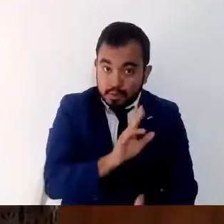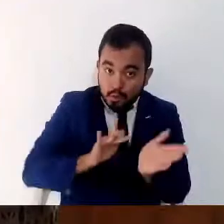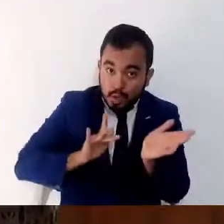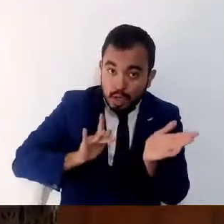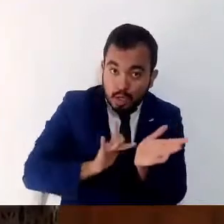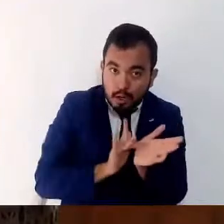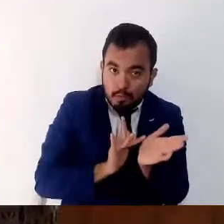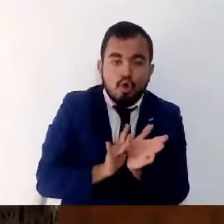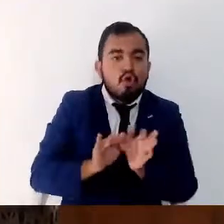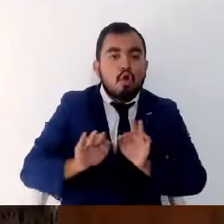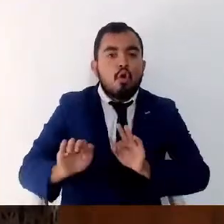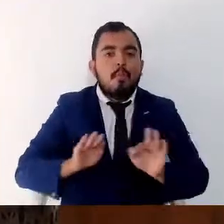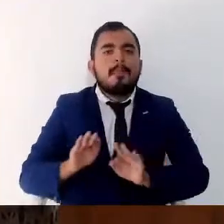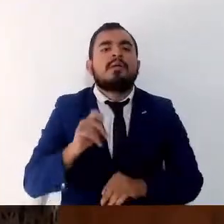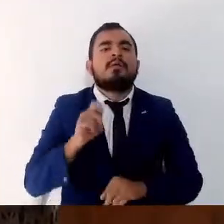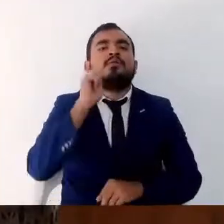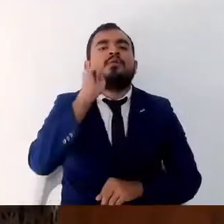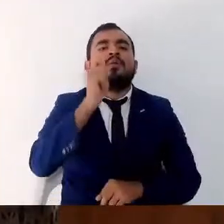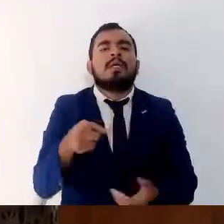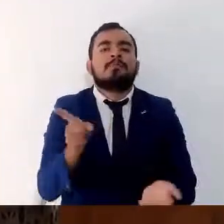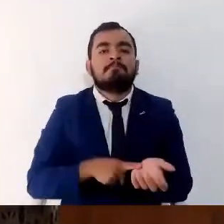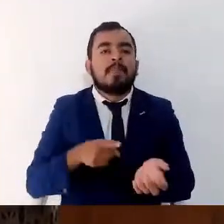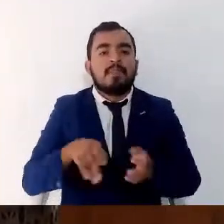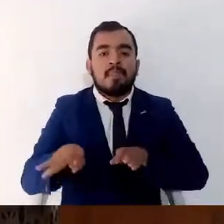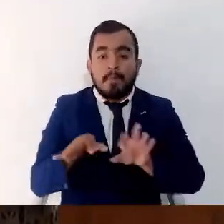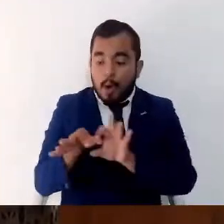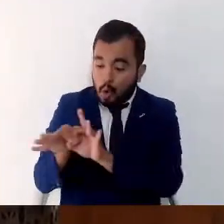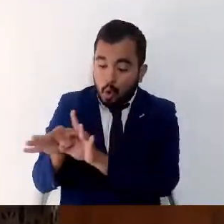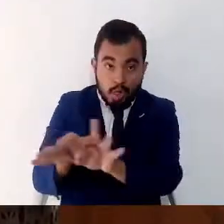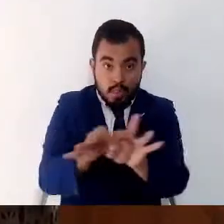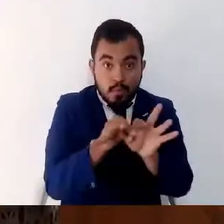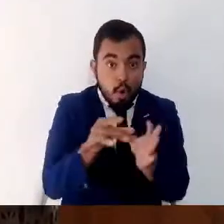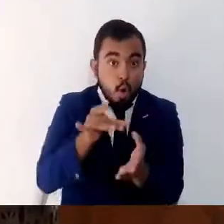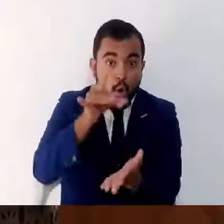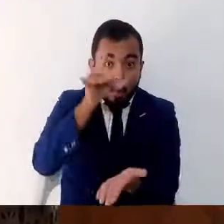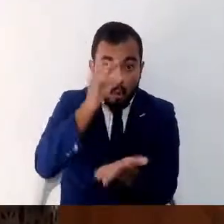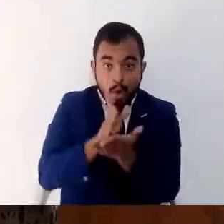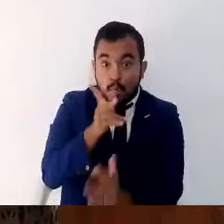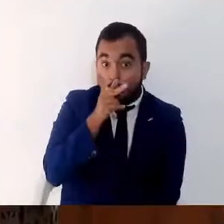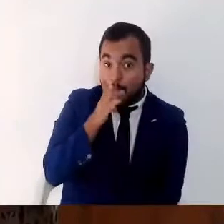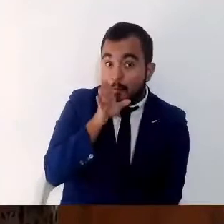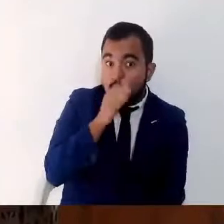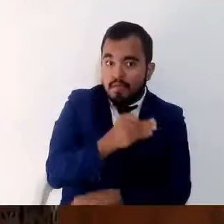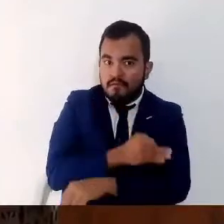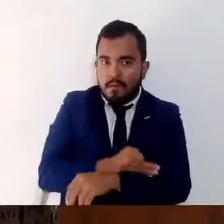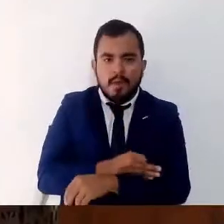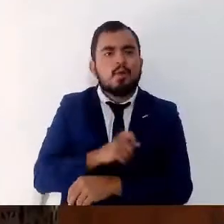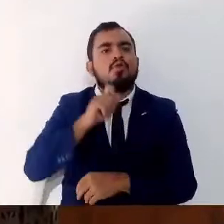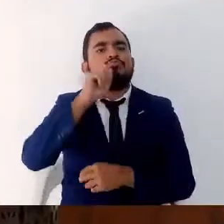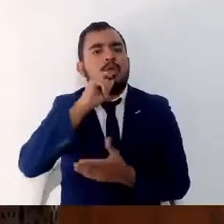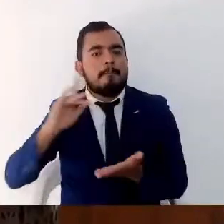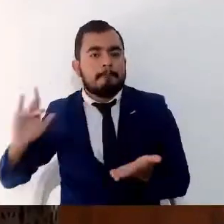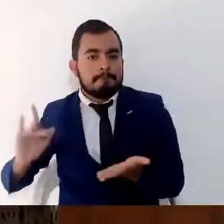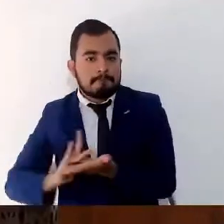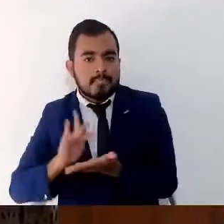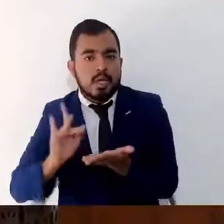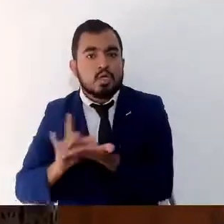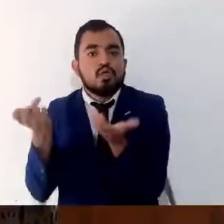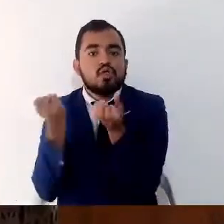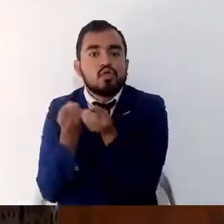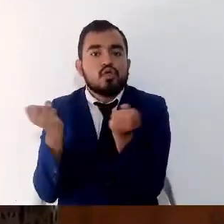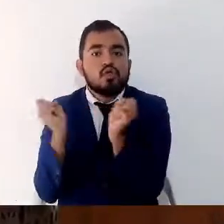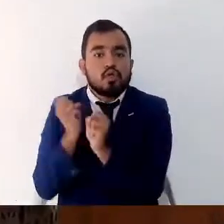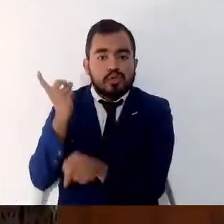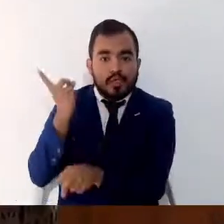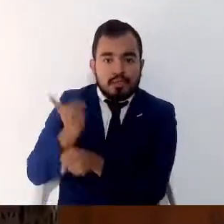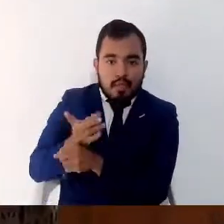un trabajo colaborativo, no solo de los padres de familia, sino de la sociedad, así como de los diferentes órdenes de